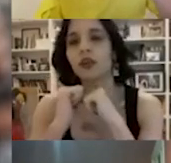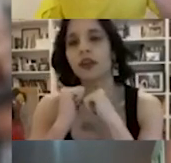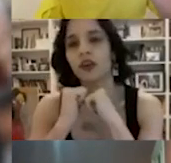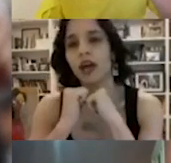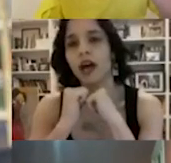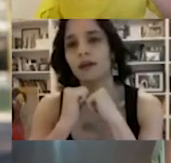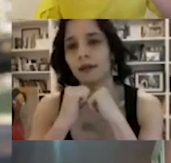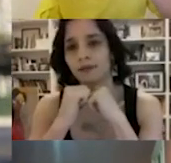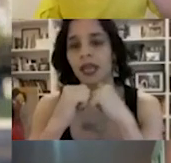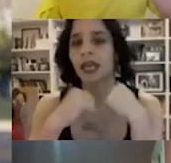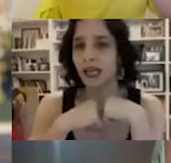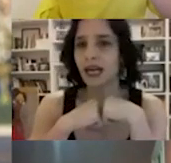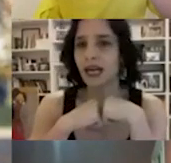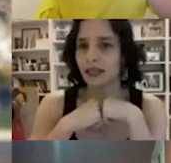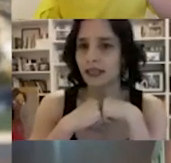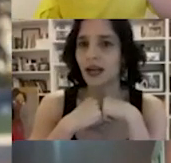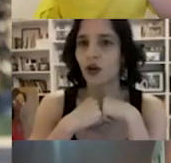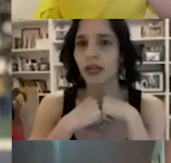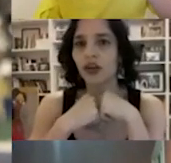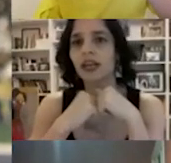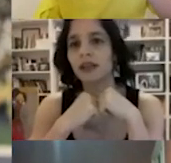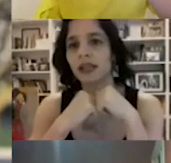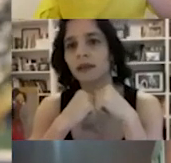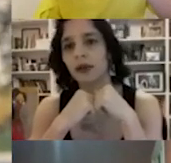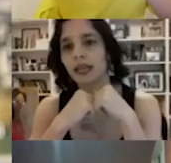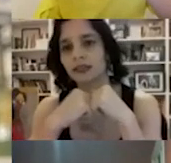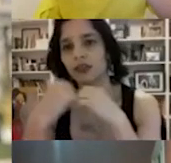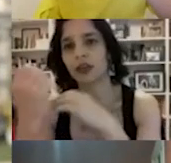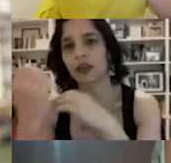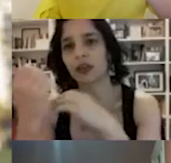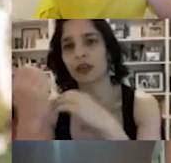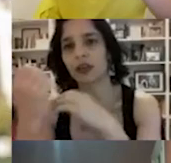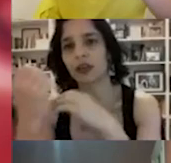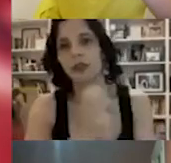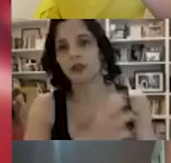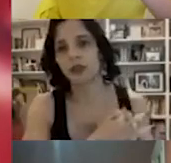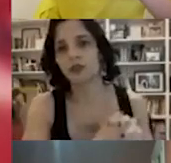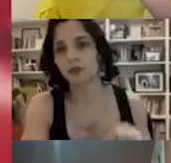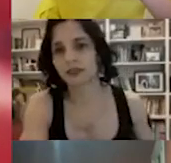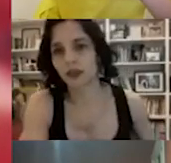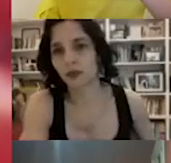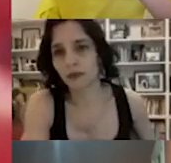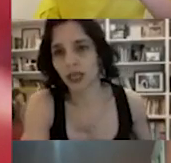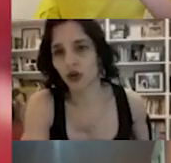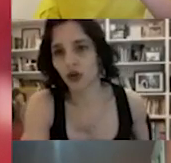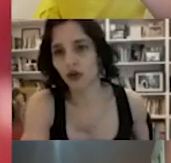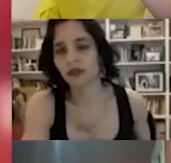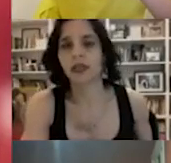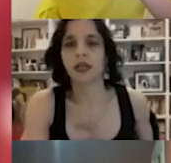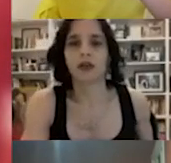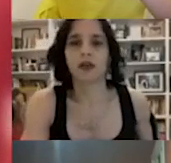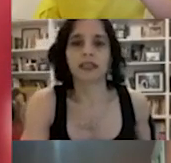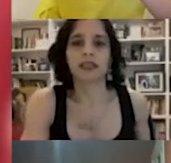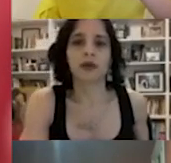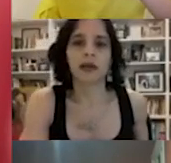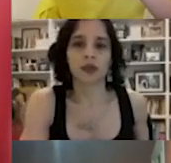cruce lo que nos daba, en Argentina con menores niveles de polarización que los que habíamos visto tanto en Brasil como en México,